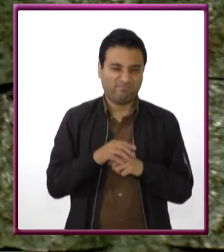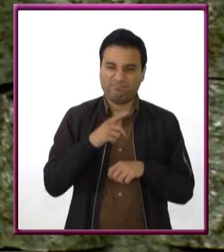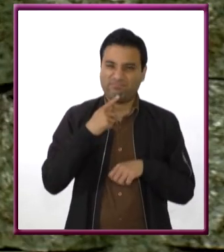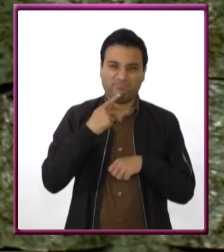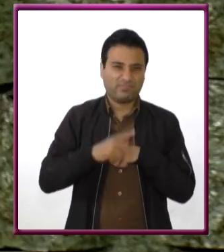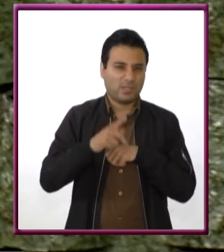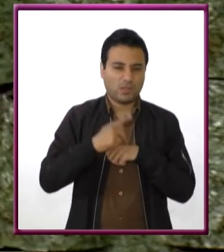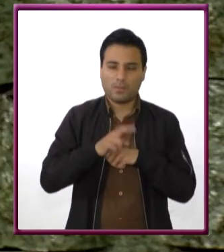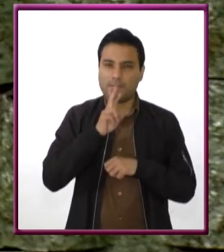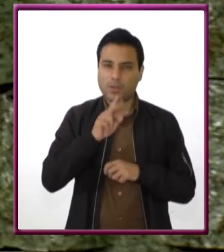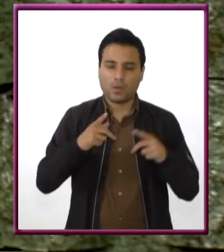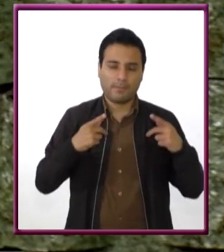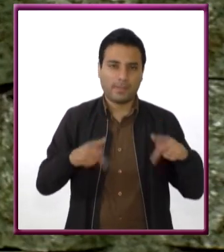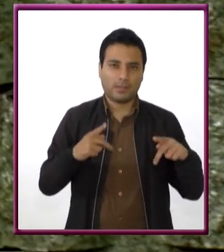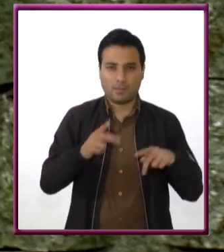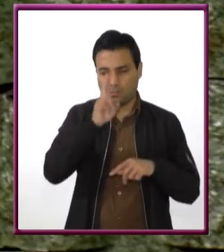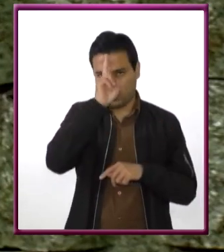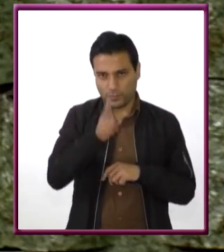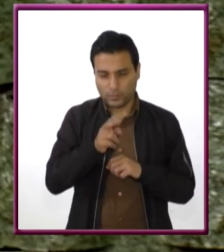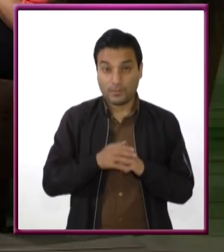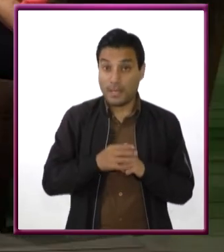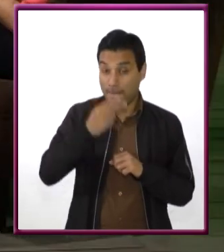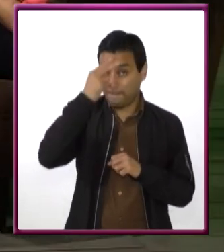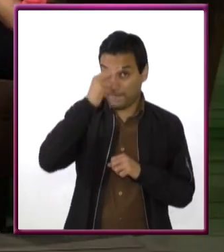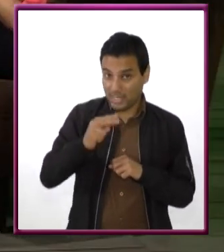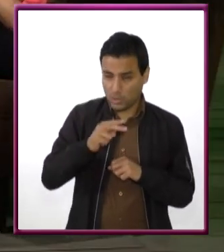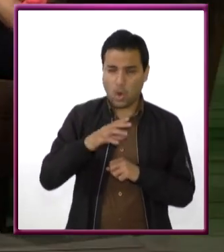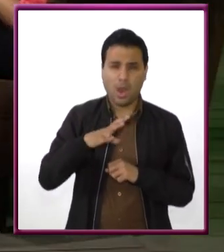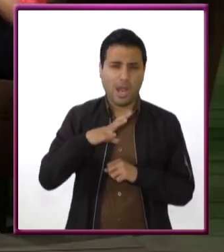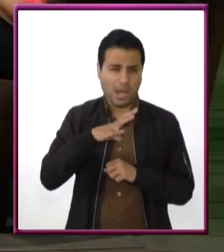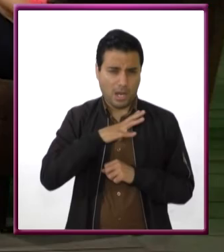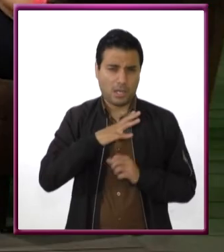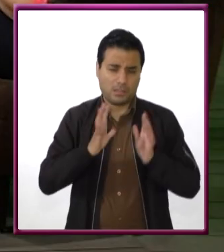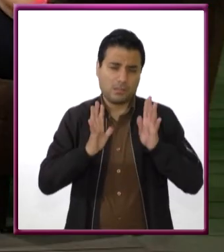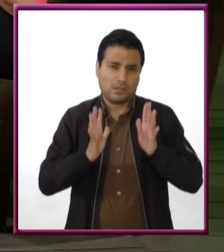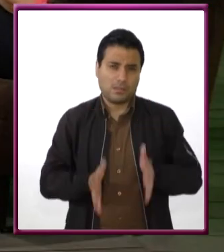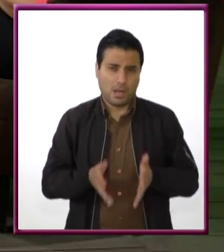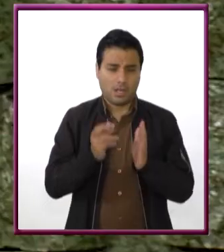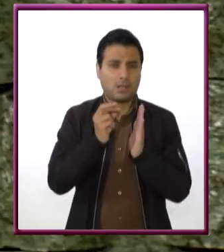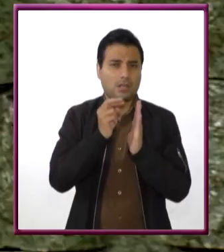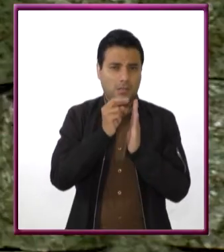y no ingresa al comercio. Entonces, México cuenta con tenemos una